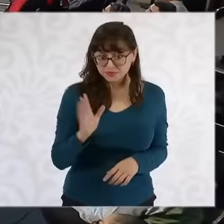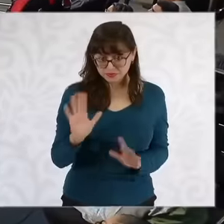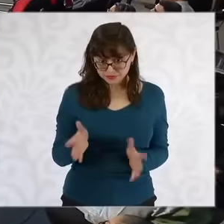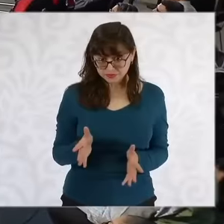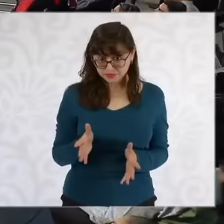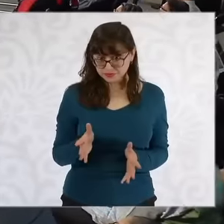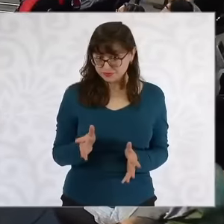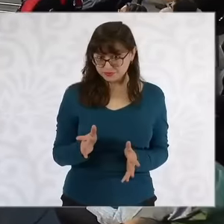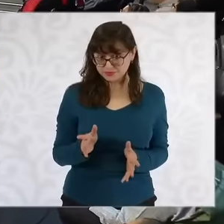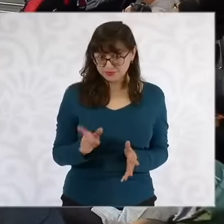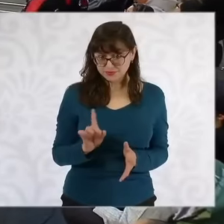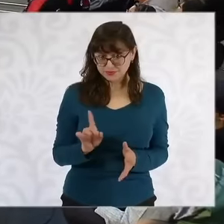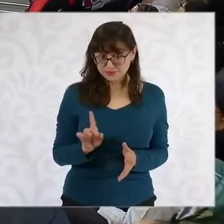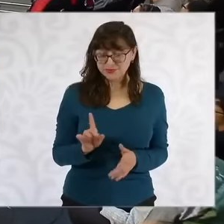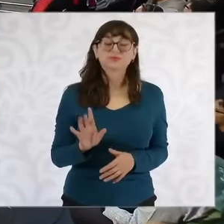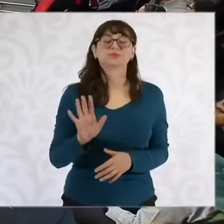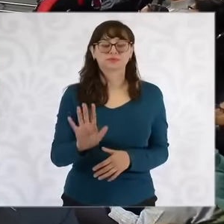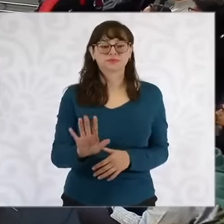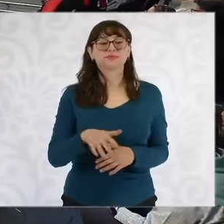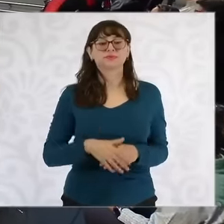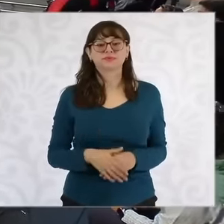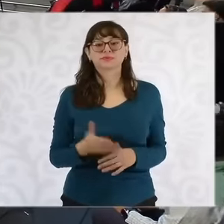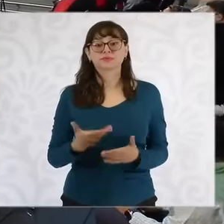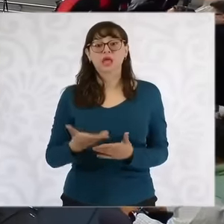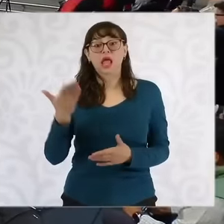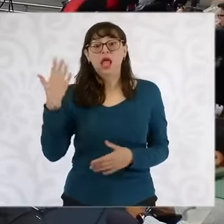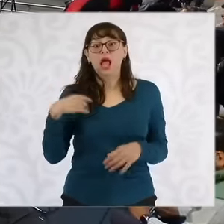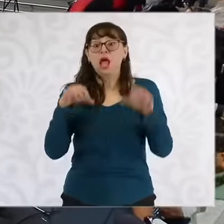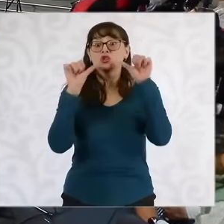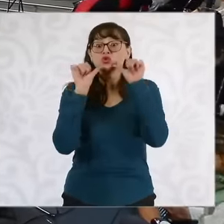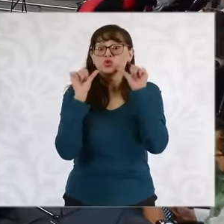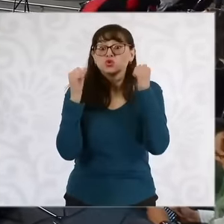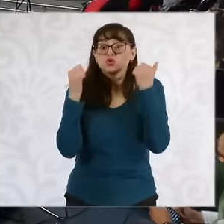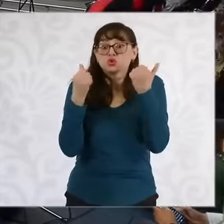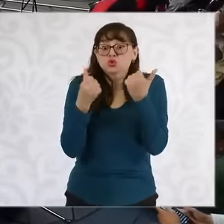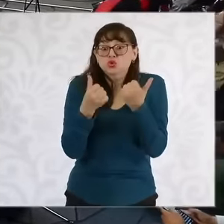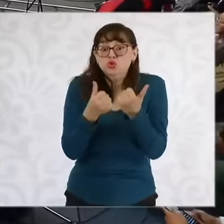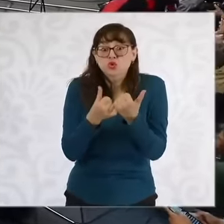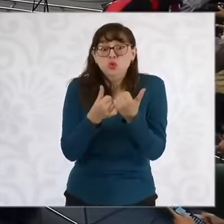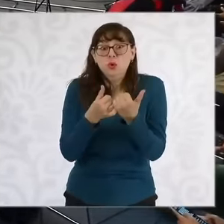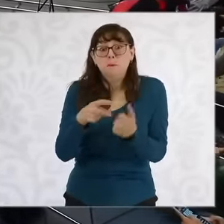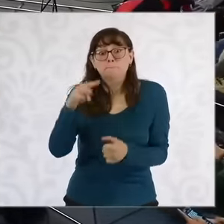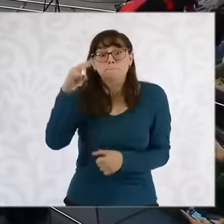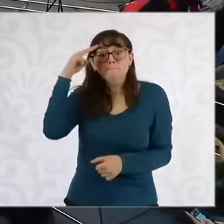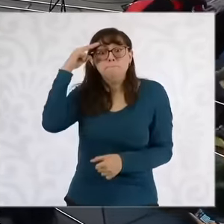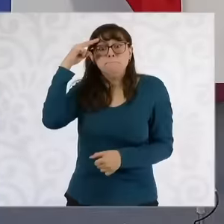Bueno, es un documento que publicó Mexicanos contra la Corrupción.